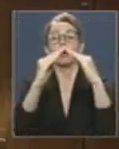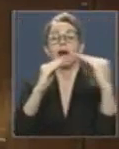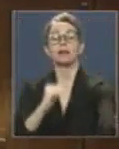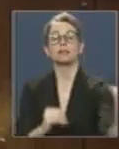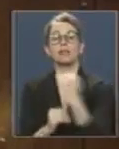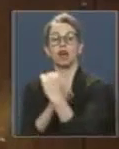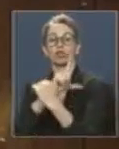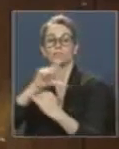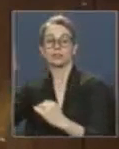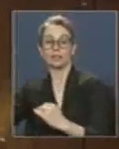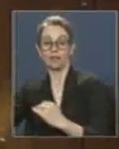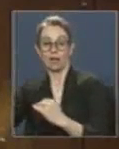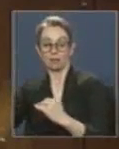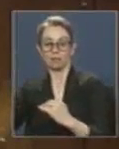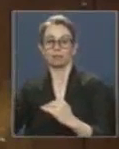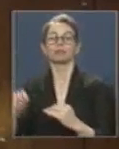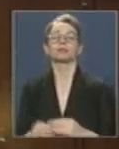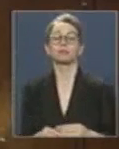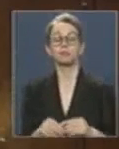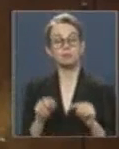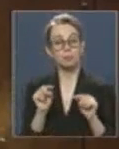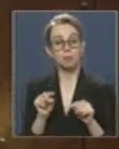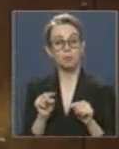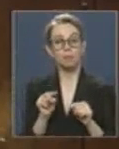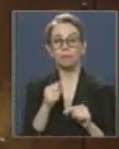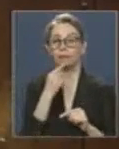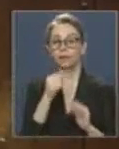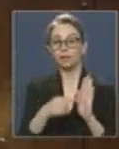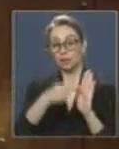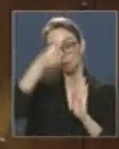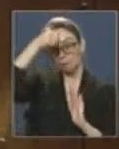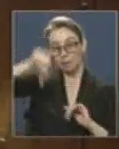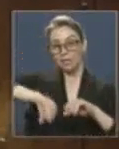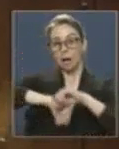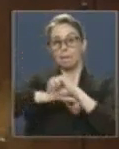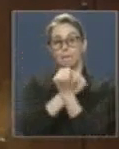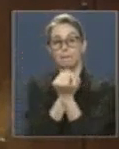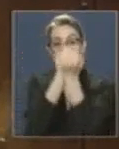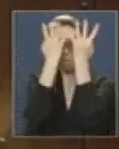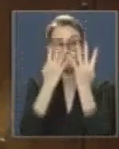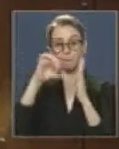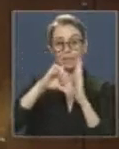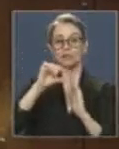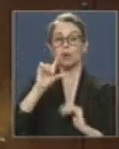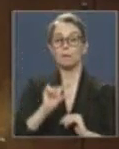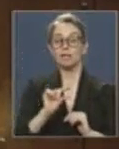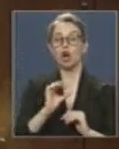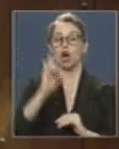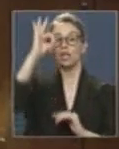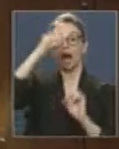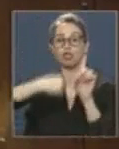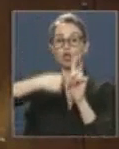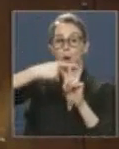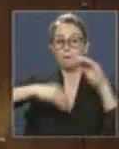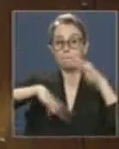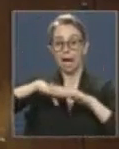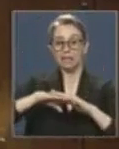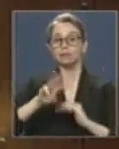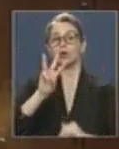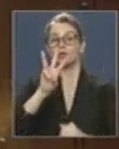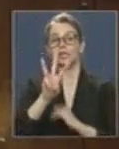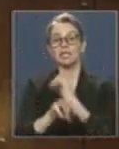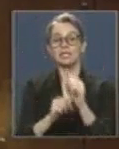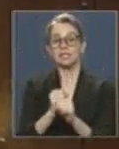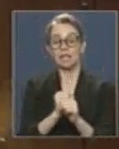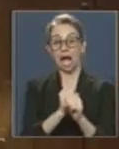las dependencias de la misma, asignándole una pena de presidio menor en su grado máximo, o sea, 3 años y 1 día a 5